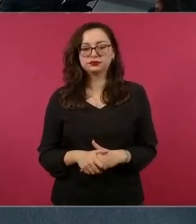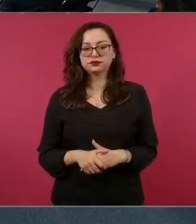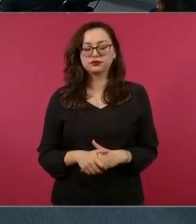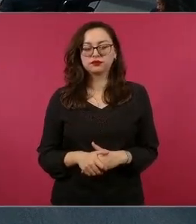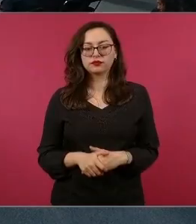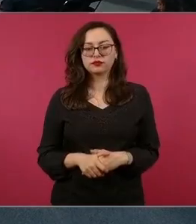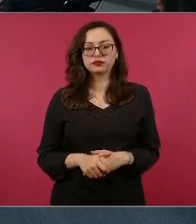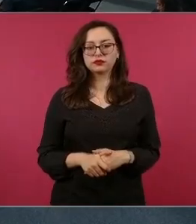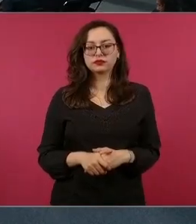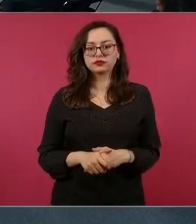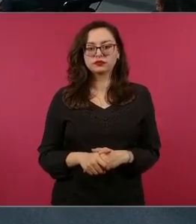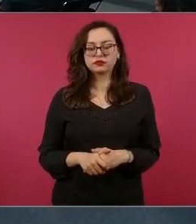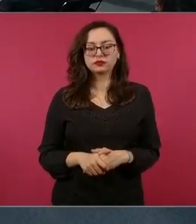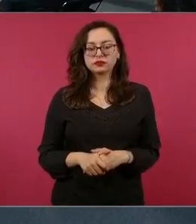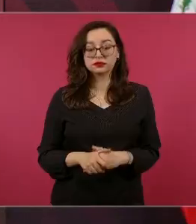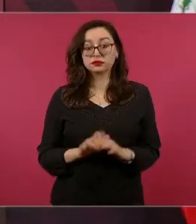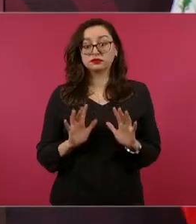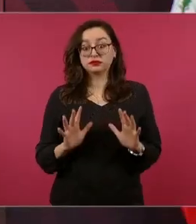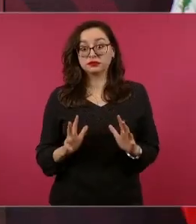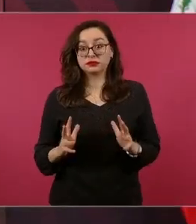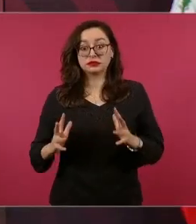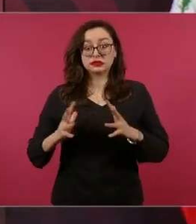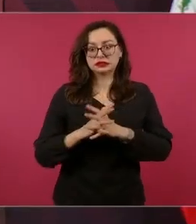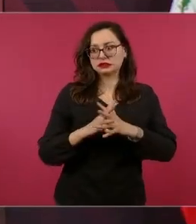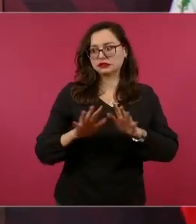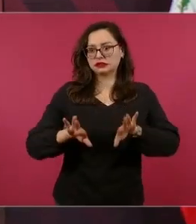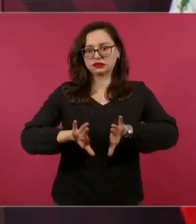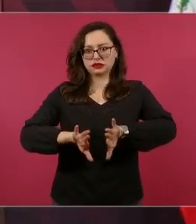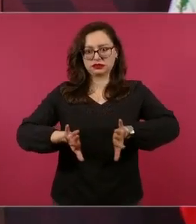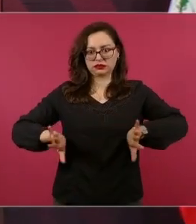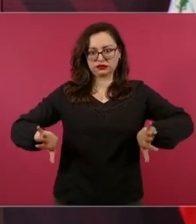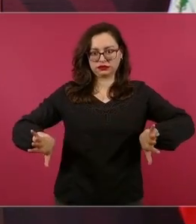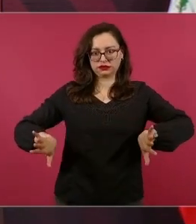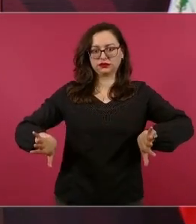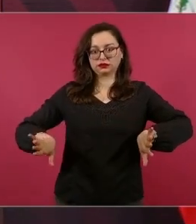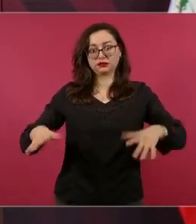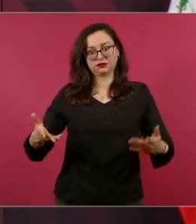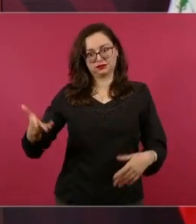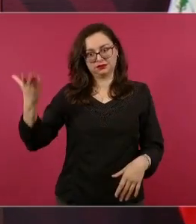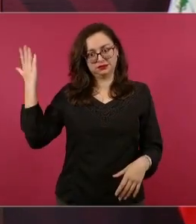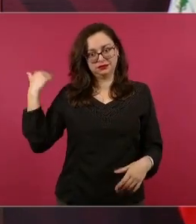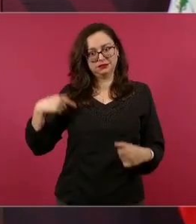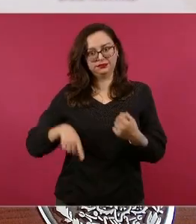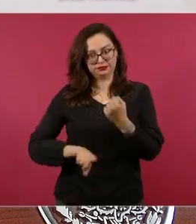Sí, para que no haya más enfrentamientos, porque hubieron